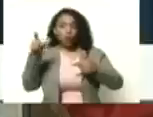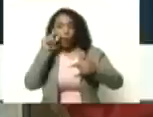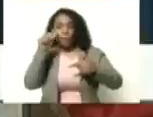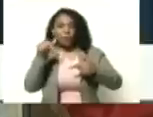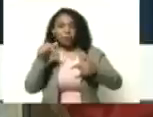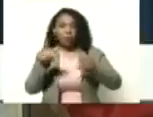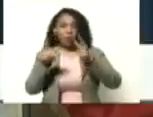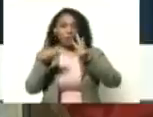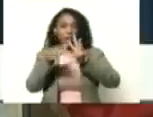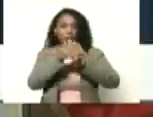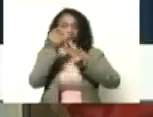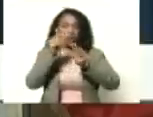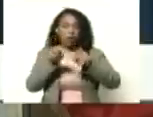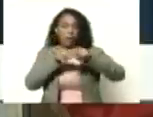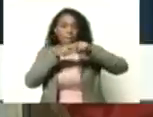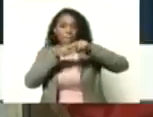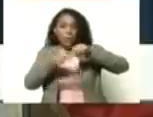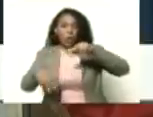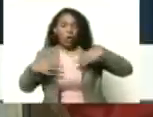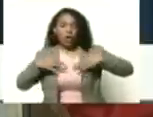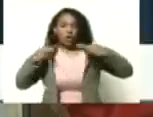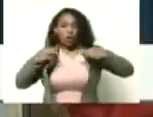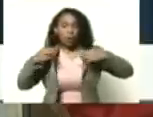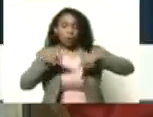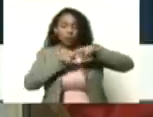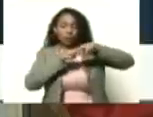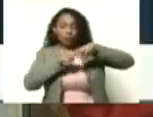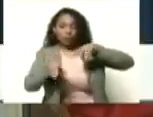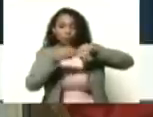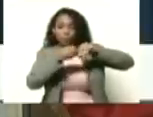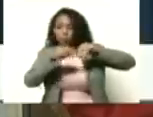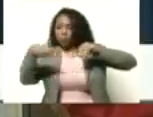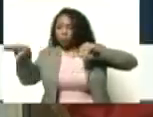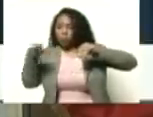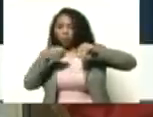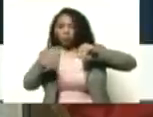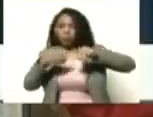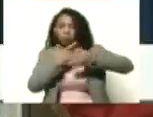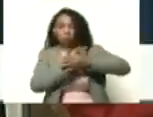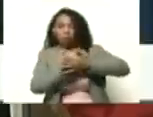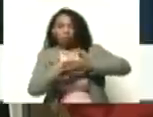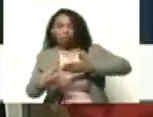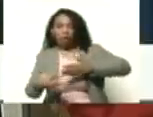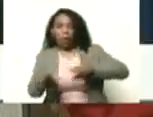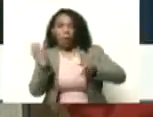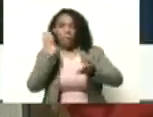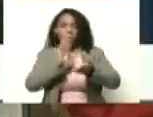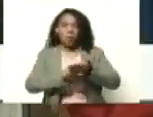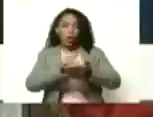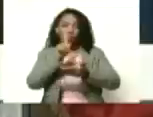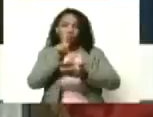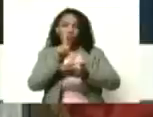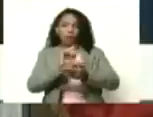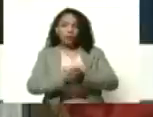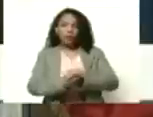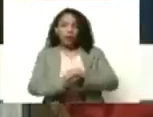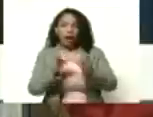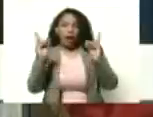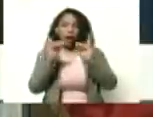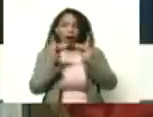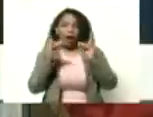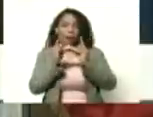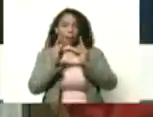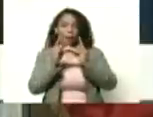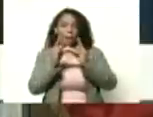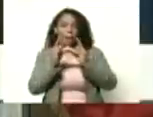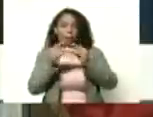desnudan al cadáver de carlos lang ensangrentado lo colocan en una cama de plástico